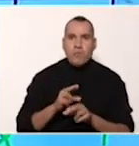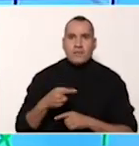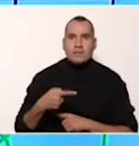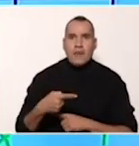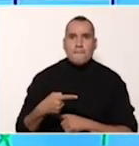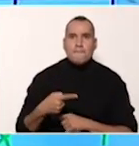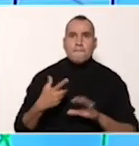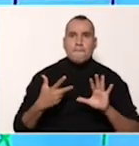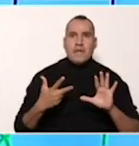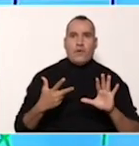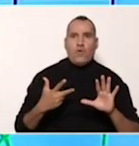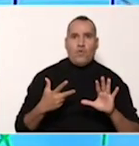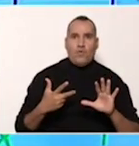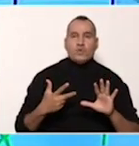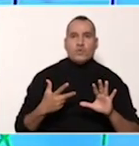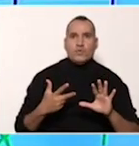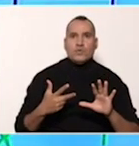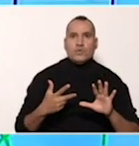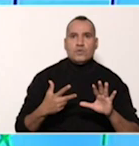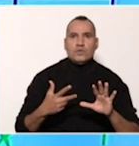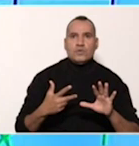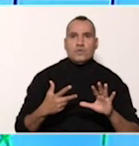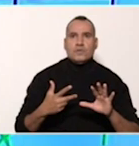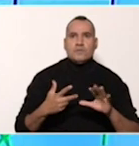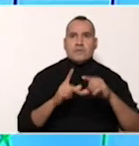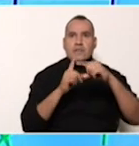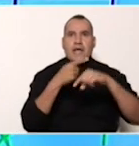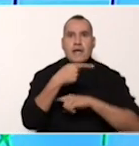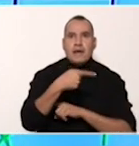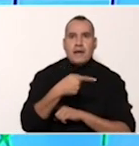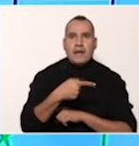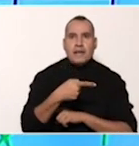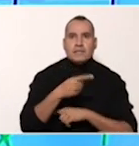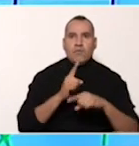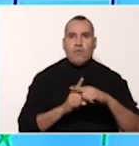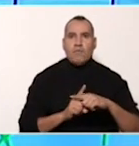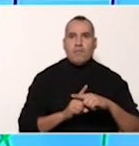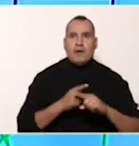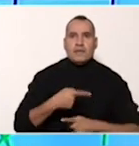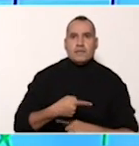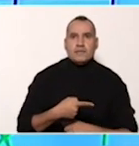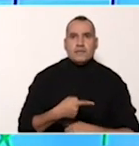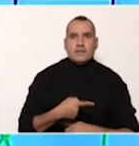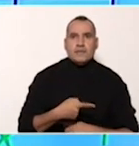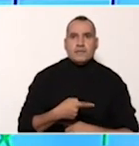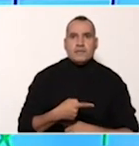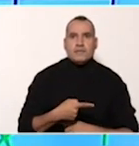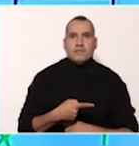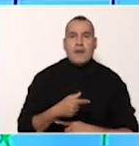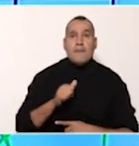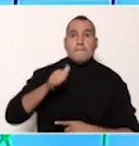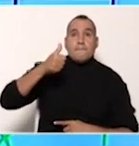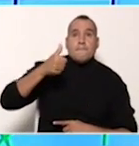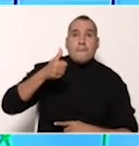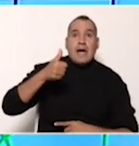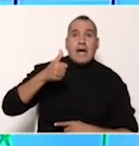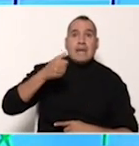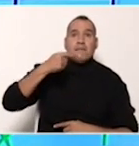30, diferentes signos se restan, eso da 8 y se coloca el signo del número mayor